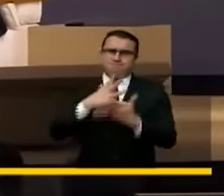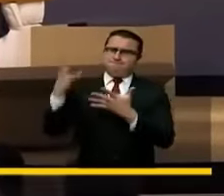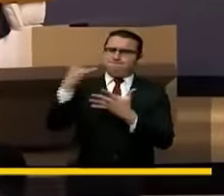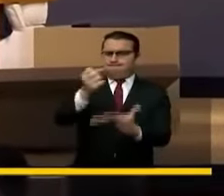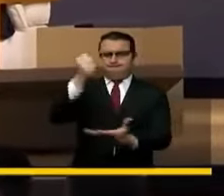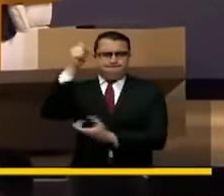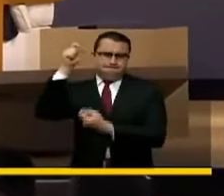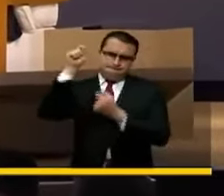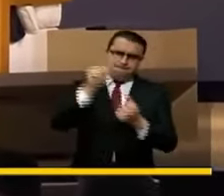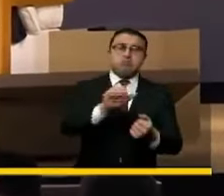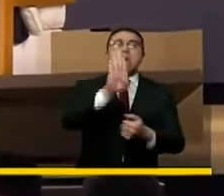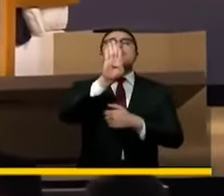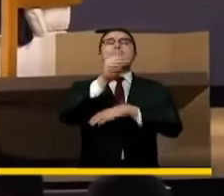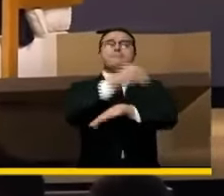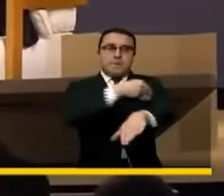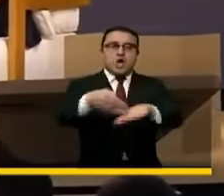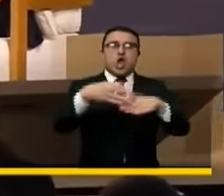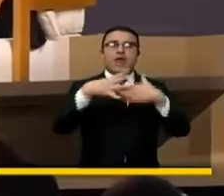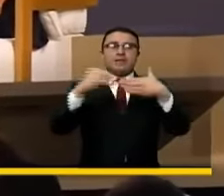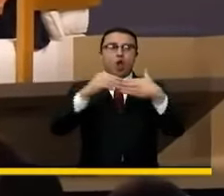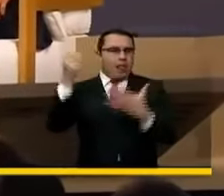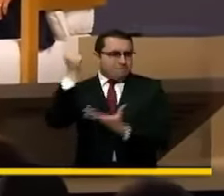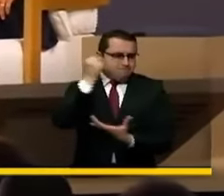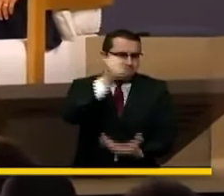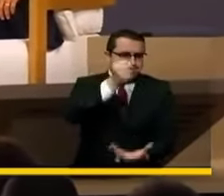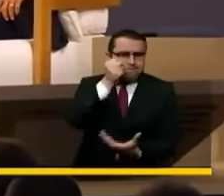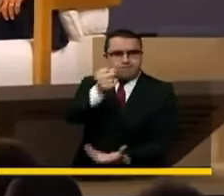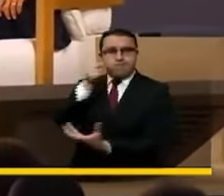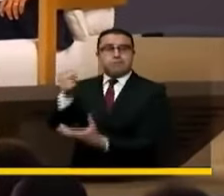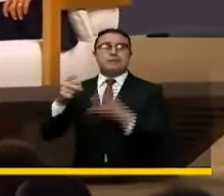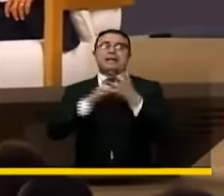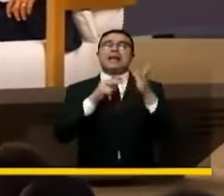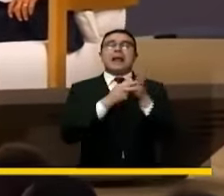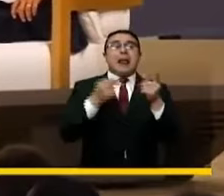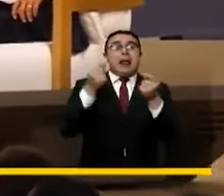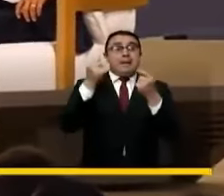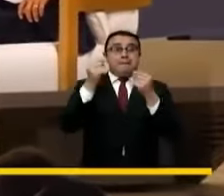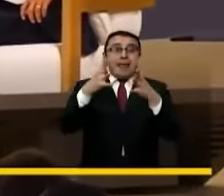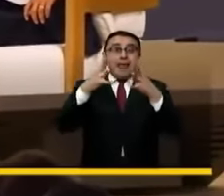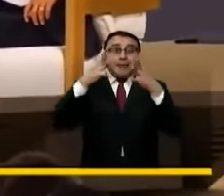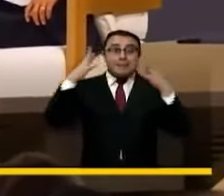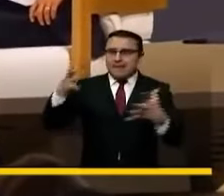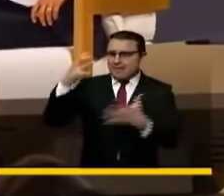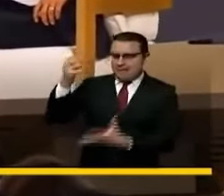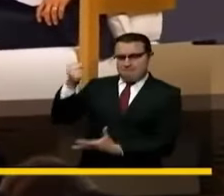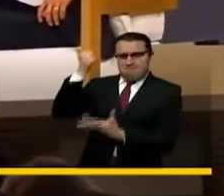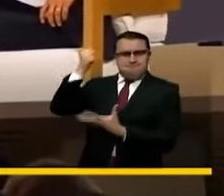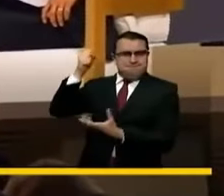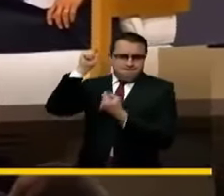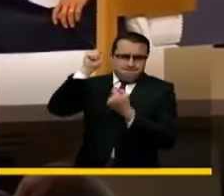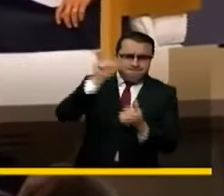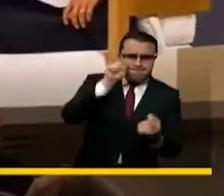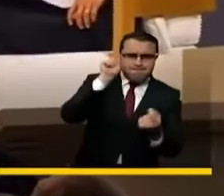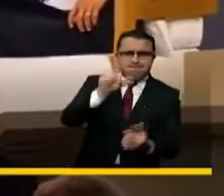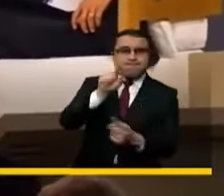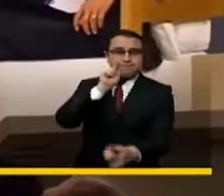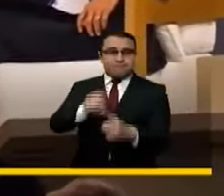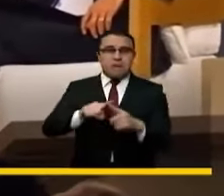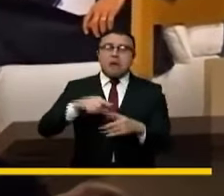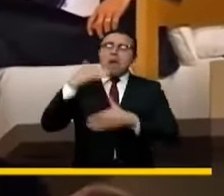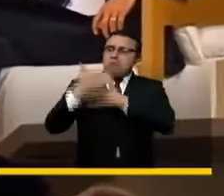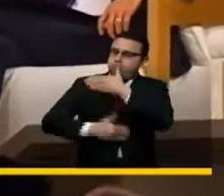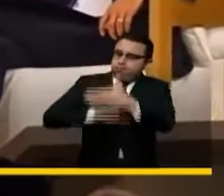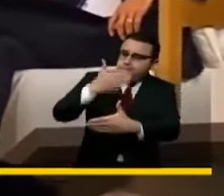dólares para afrontar el problema. Una enorme cantidad financiera para poder transitar